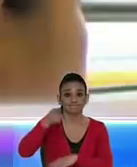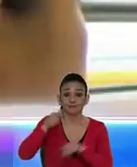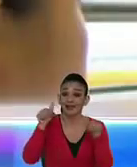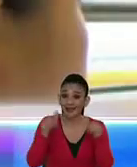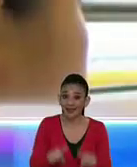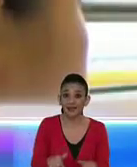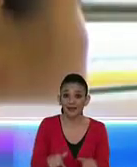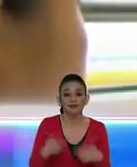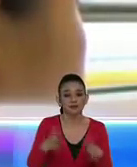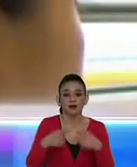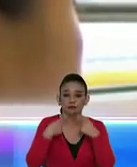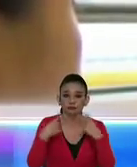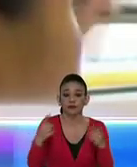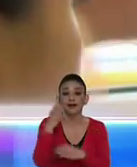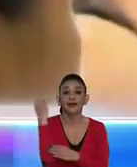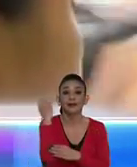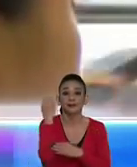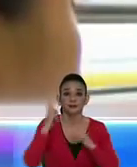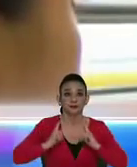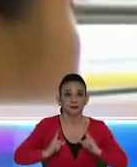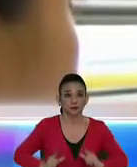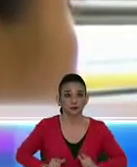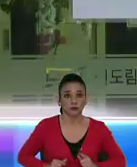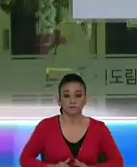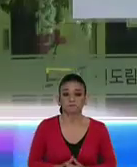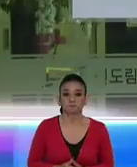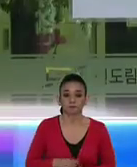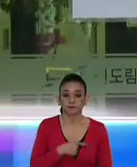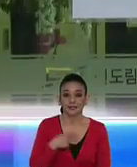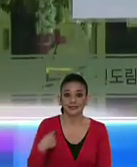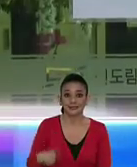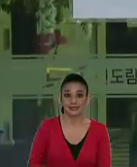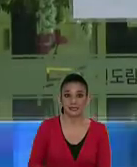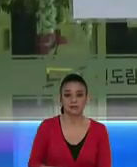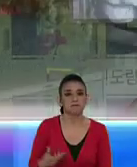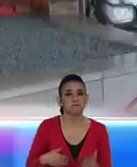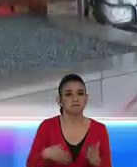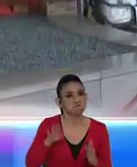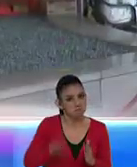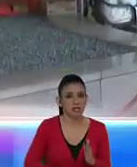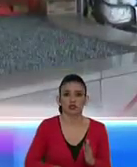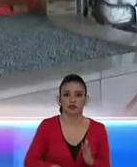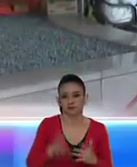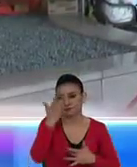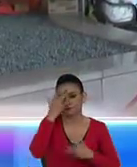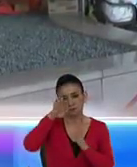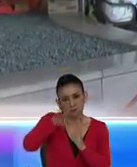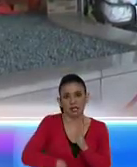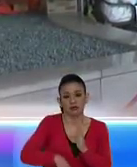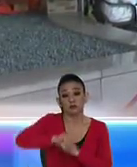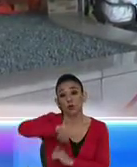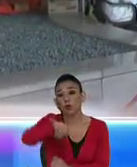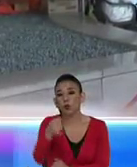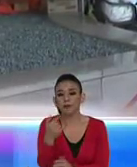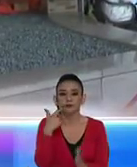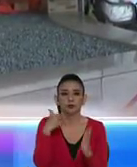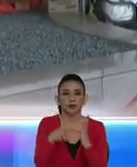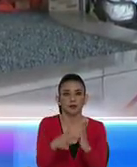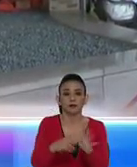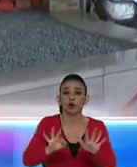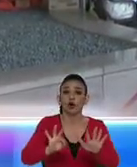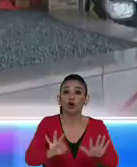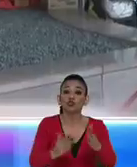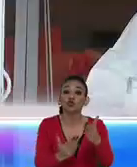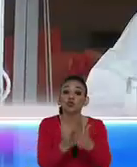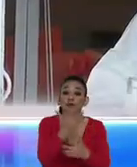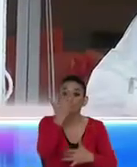declaró emergencia sanitaria. Por su parte, China cada vez registra menos casos. Este jueves, por ejemplo, apenas 8 nuevas